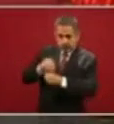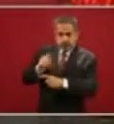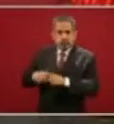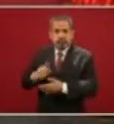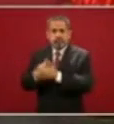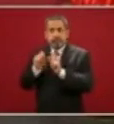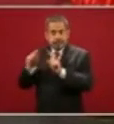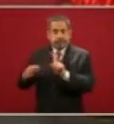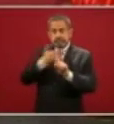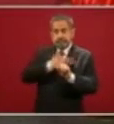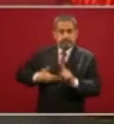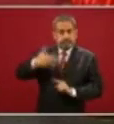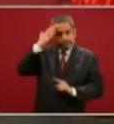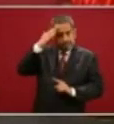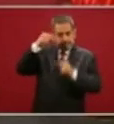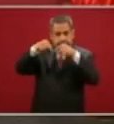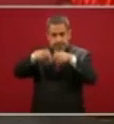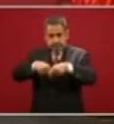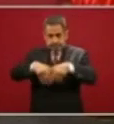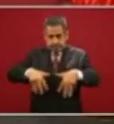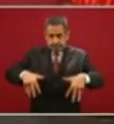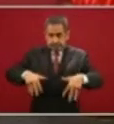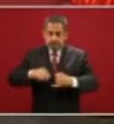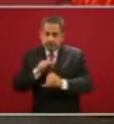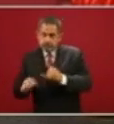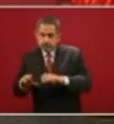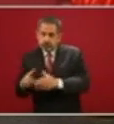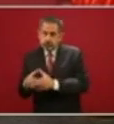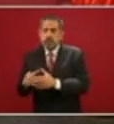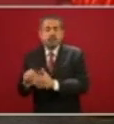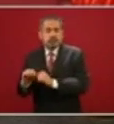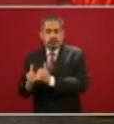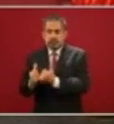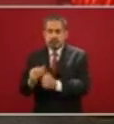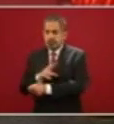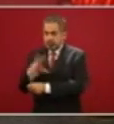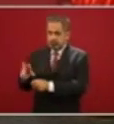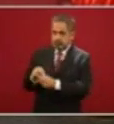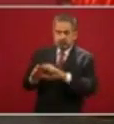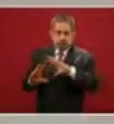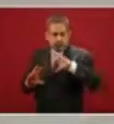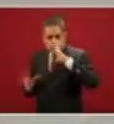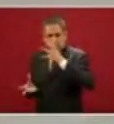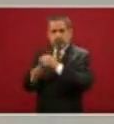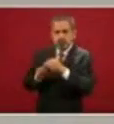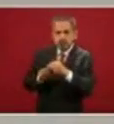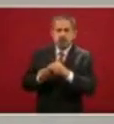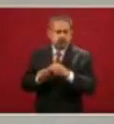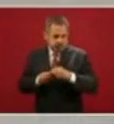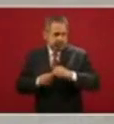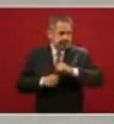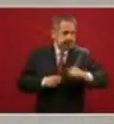su presidente hasta las últimas organizaciones que pueden existir en la Administración